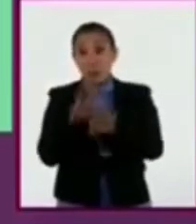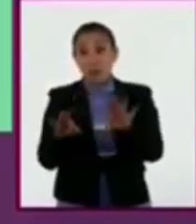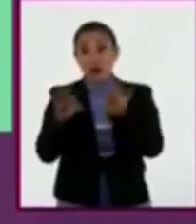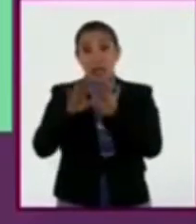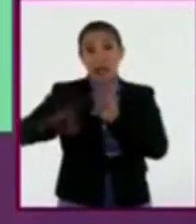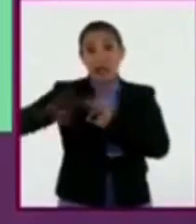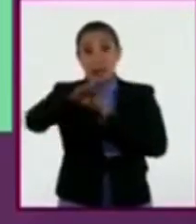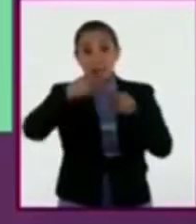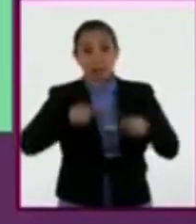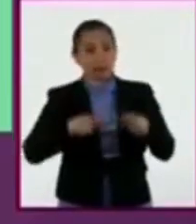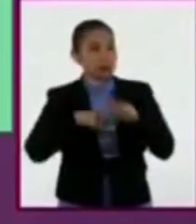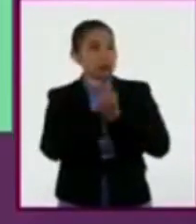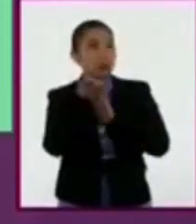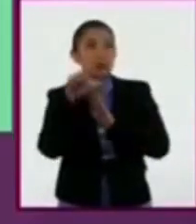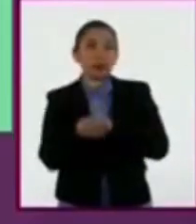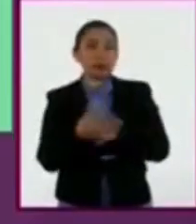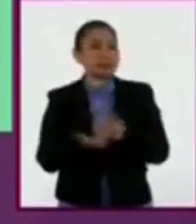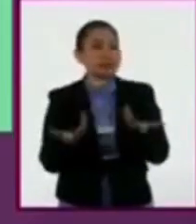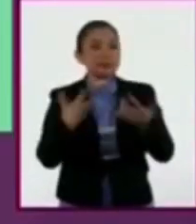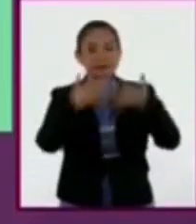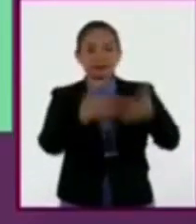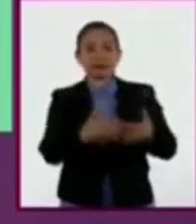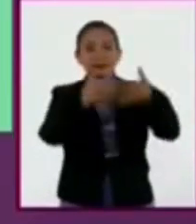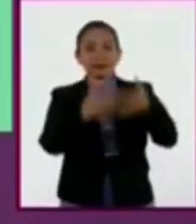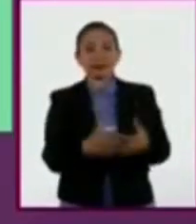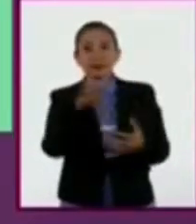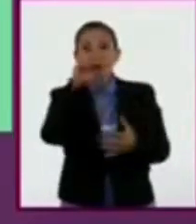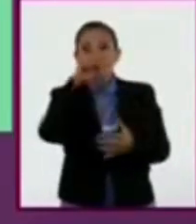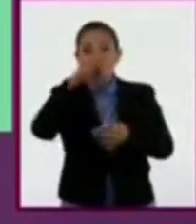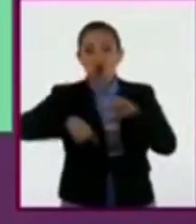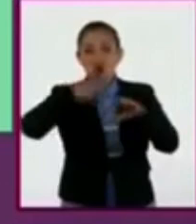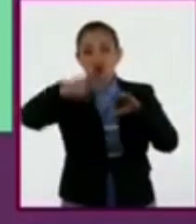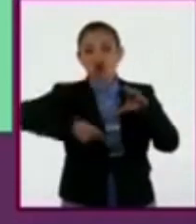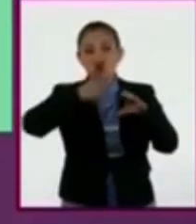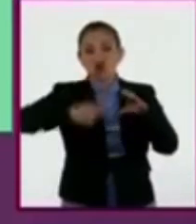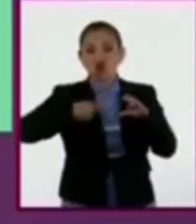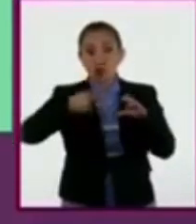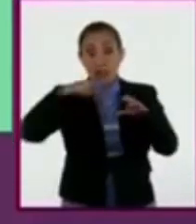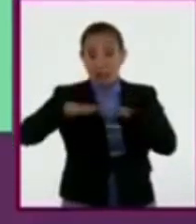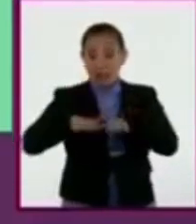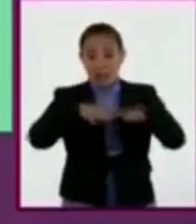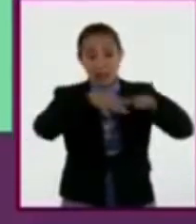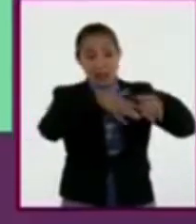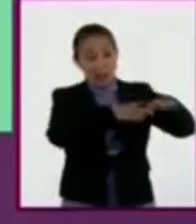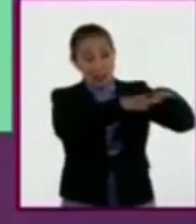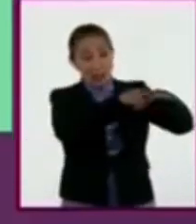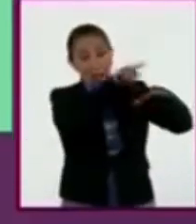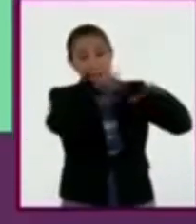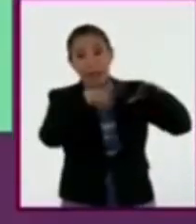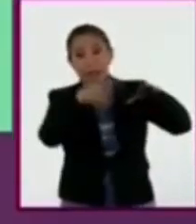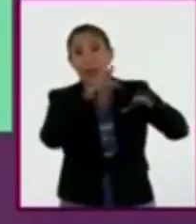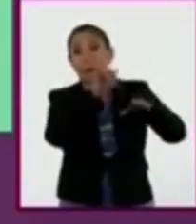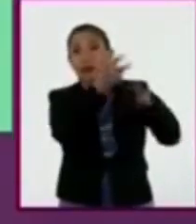la sociedad. Por ejemplo, en las plantas hidroeléctricas, el agua que se encuentra en el embalse tiene energía potencial, la cual